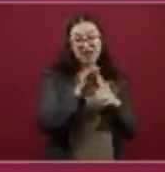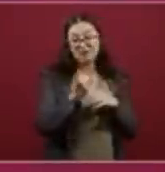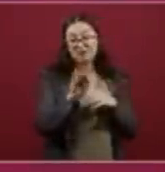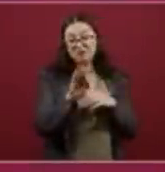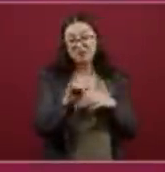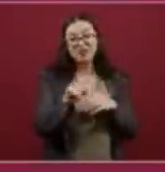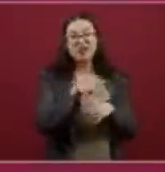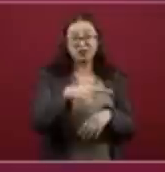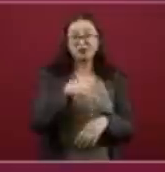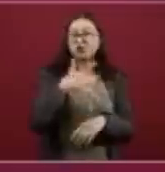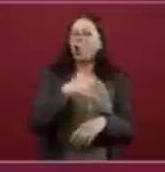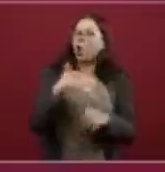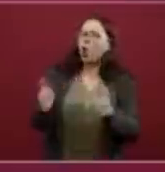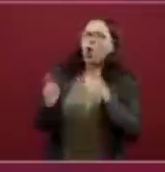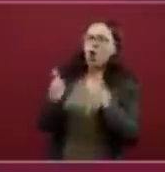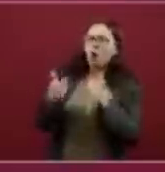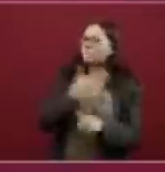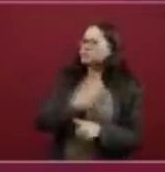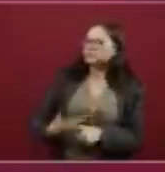presidente.